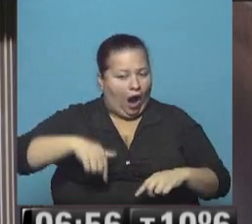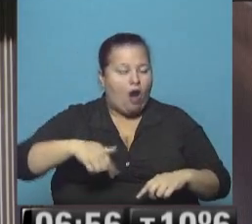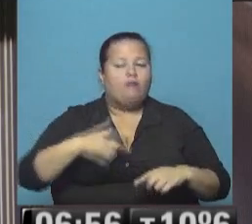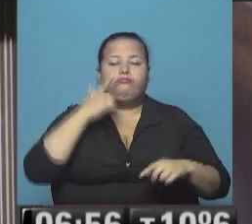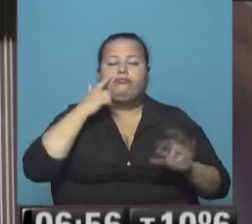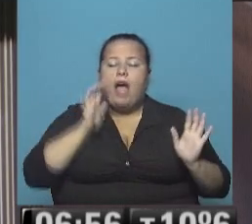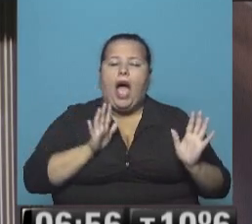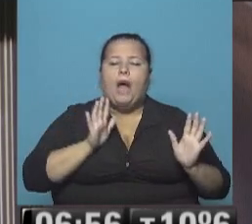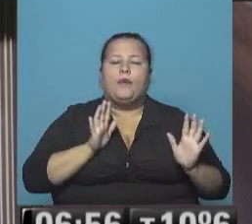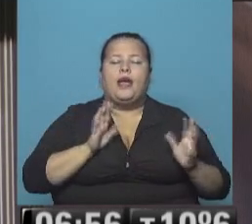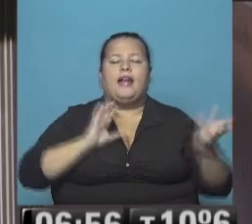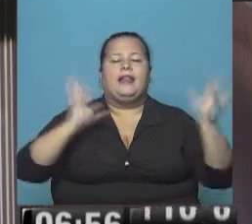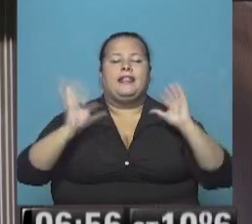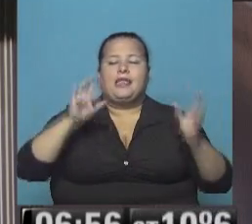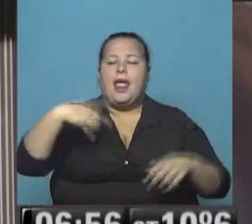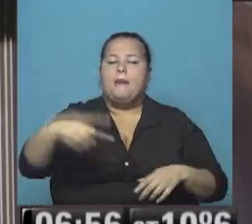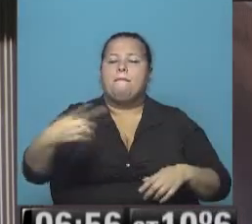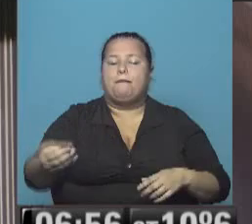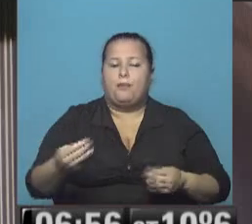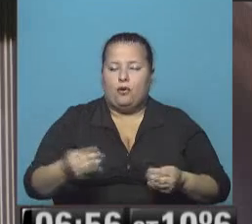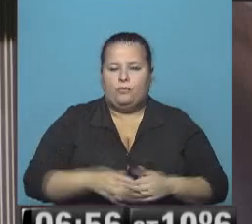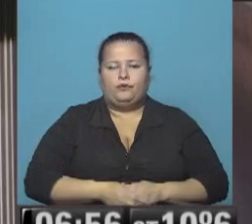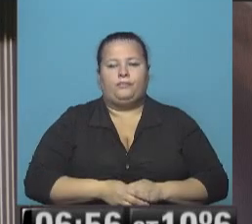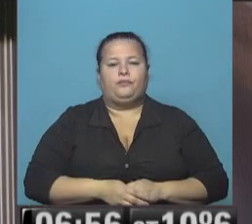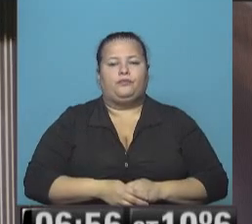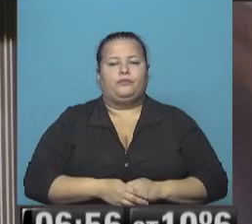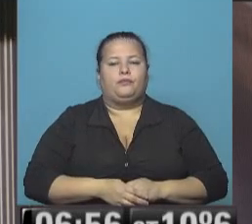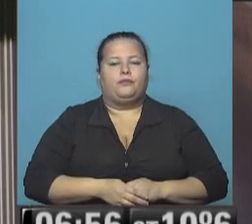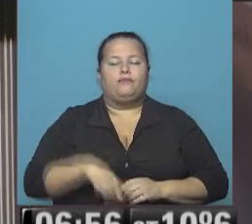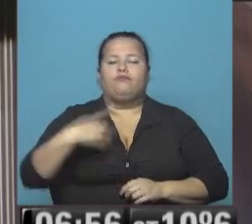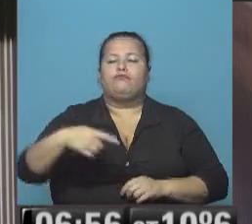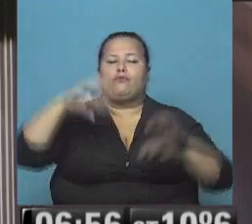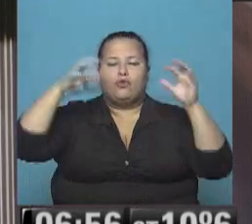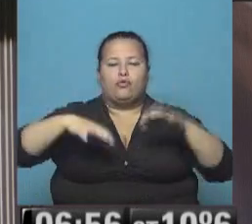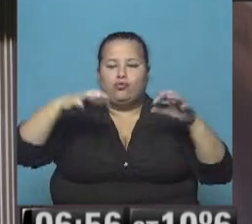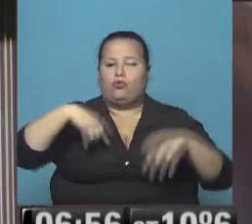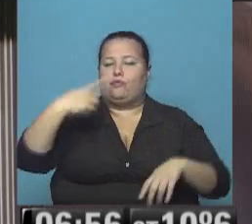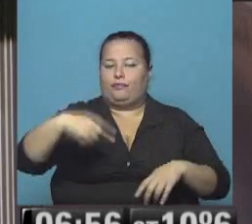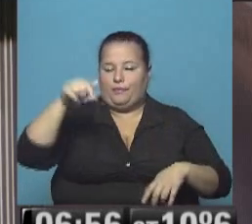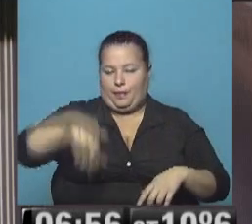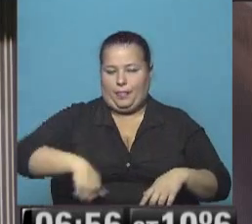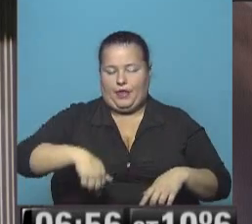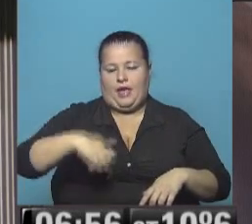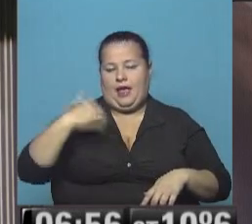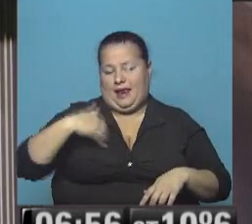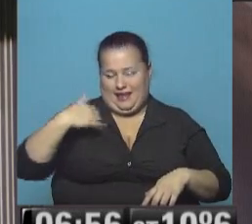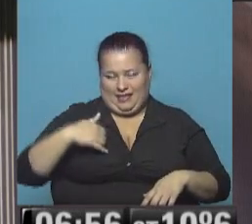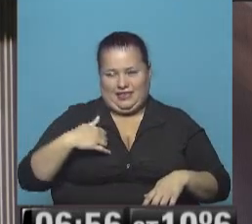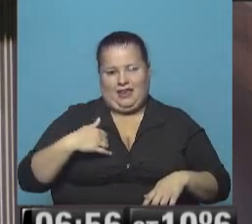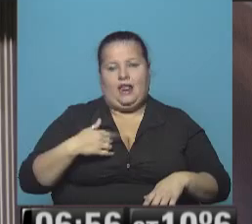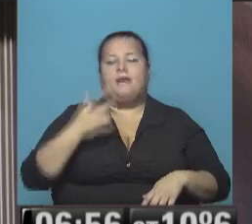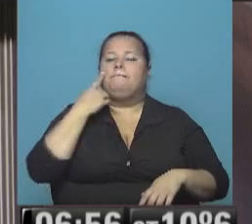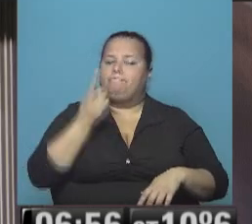vamos a ver las cartas pronosticadas para los próximos días que nos preparan las lluvias los próximos días aquí en nuestro país